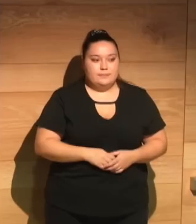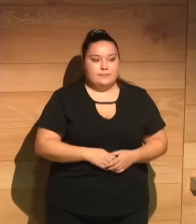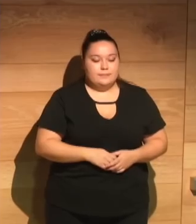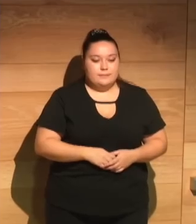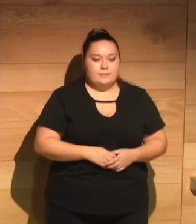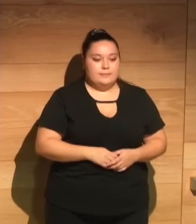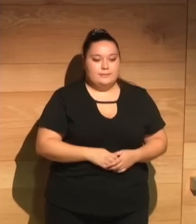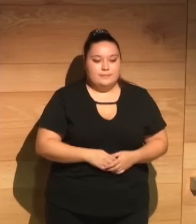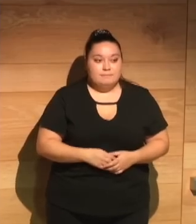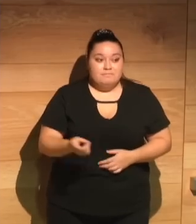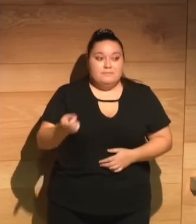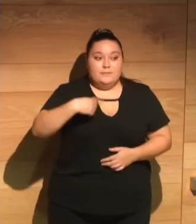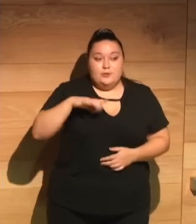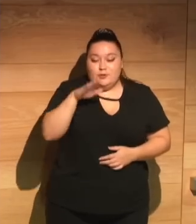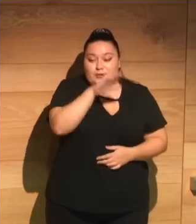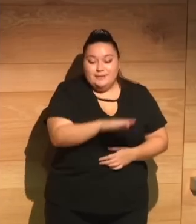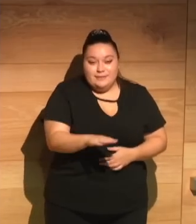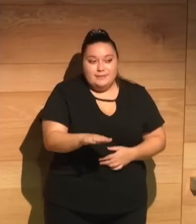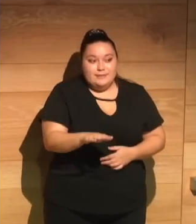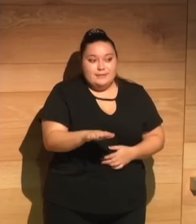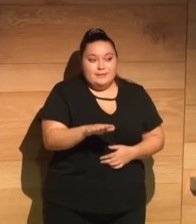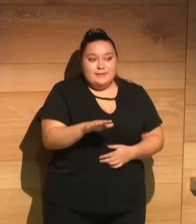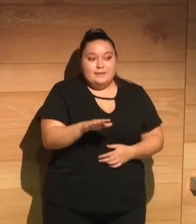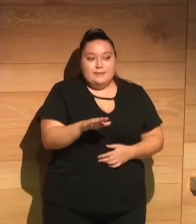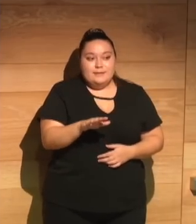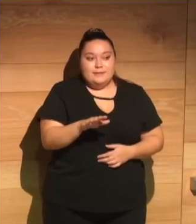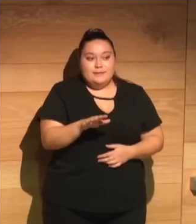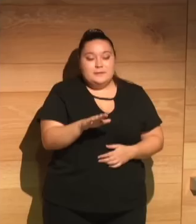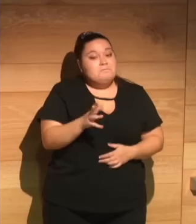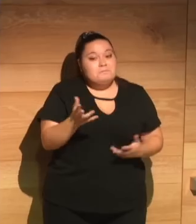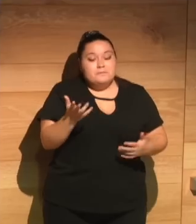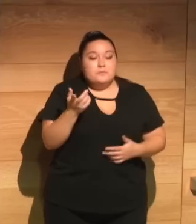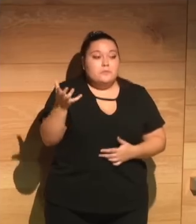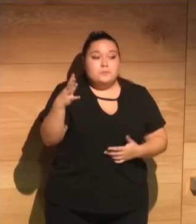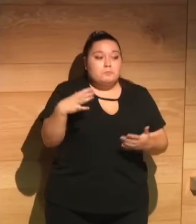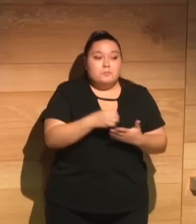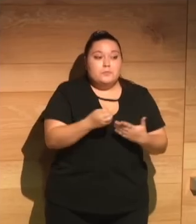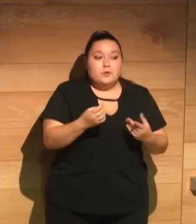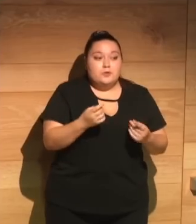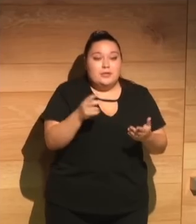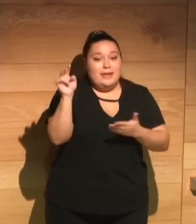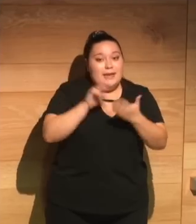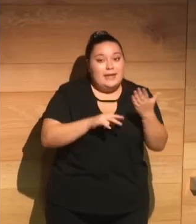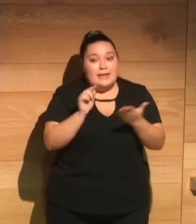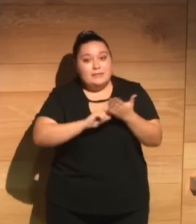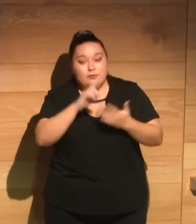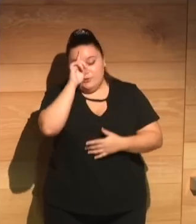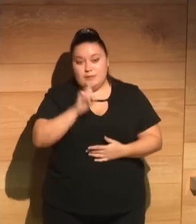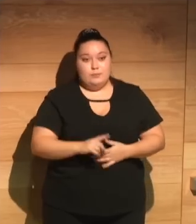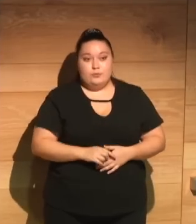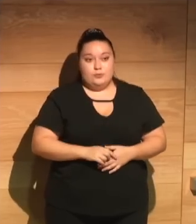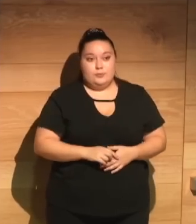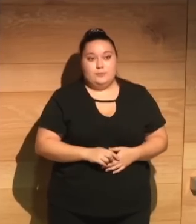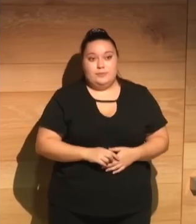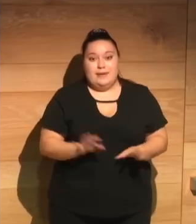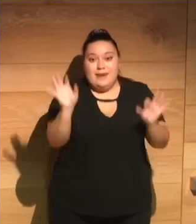Y eras, cuidado, y éramos niños, éramos, toda la gente era indocta allí. O sea, nadie no sabía ni leer ni escribir. Pero nadie. Había talento. No sabía leer